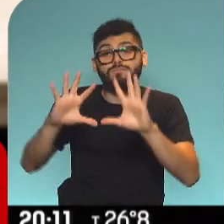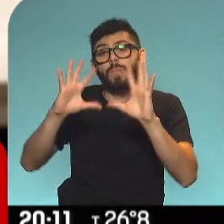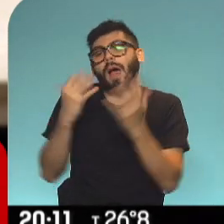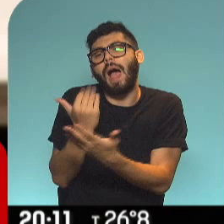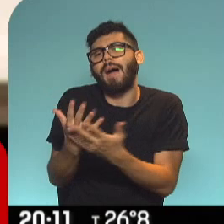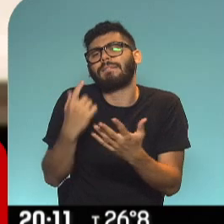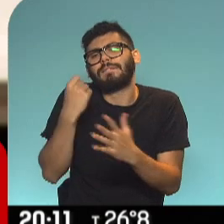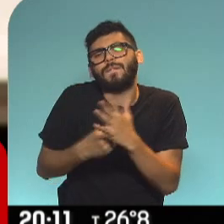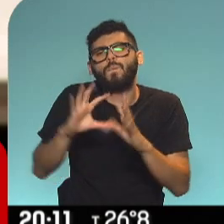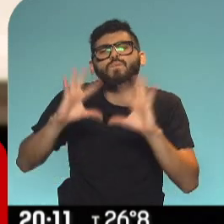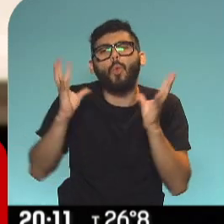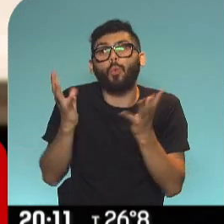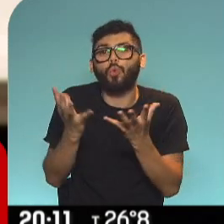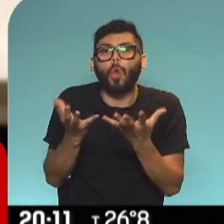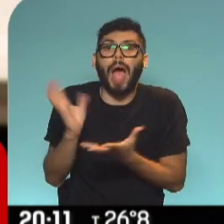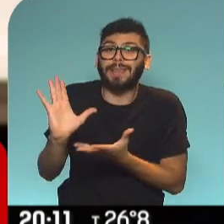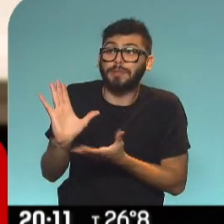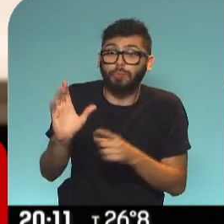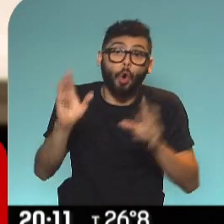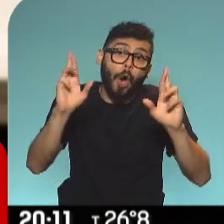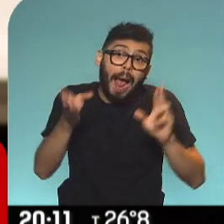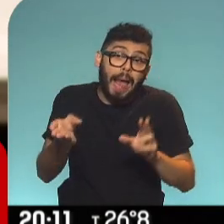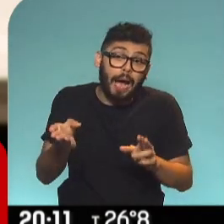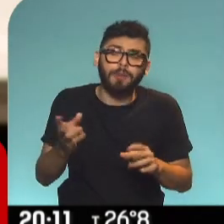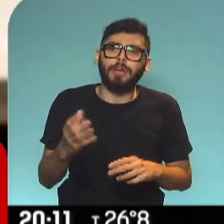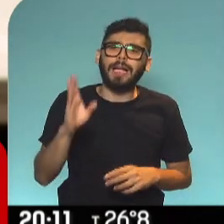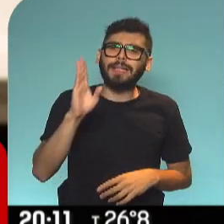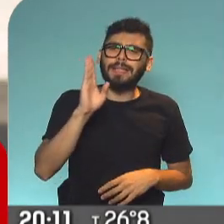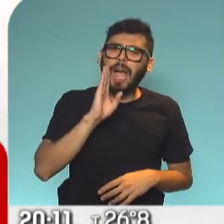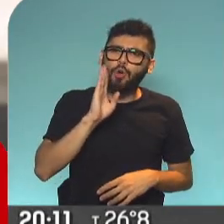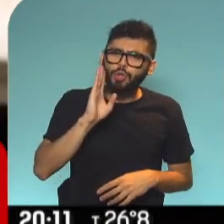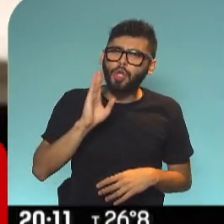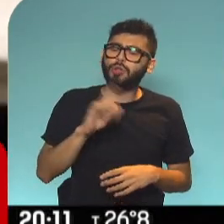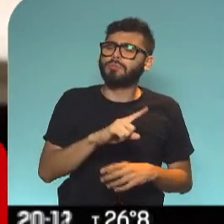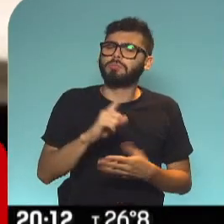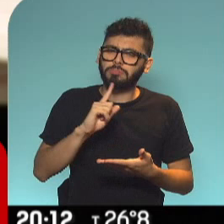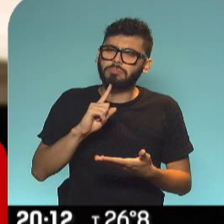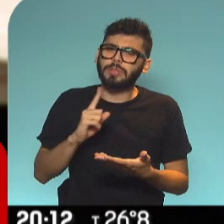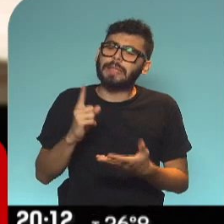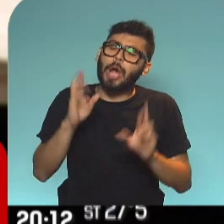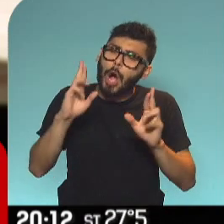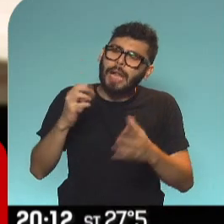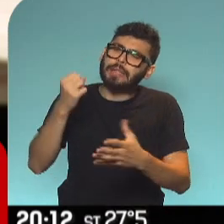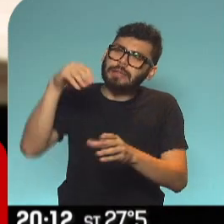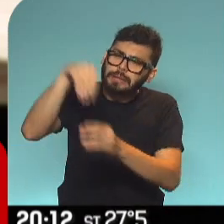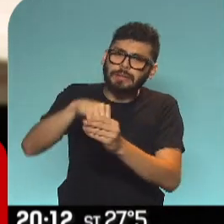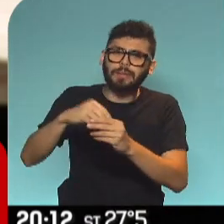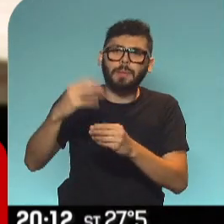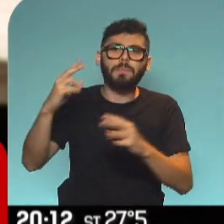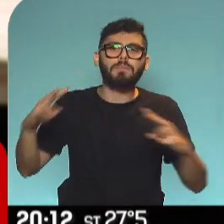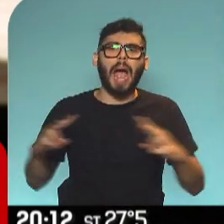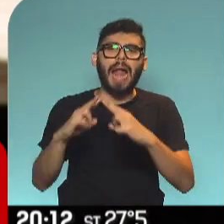donde Estados Unidos se allana a firmar el Pacto Ambiental de París, sacar a Irán